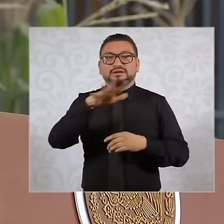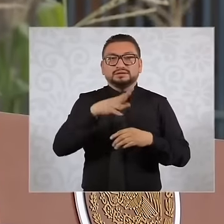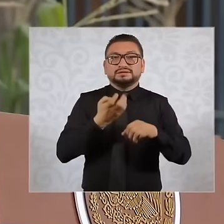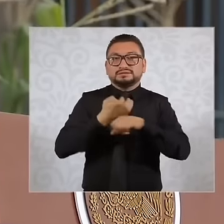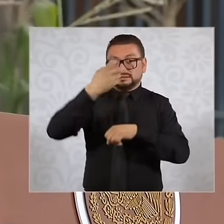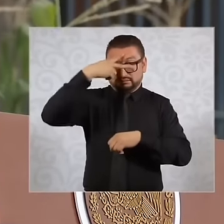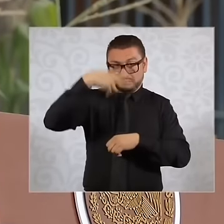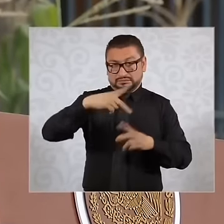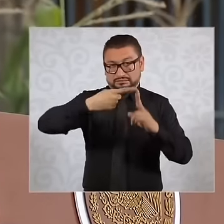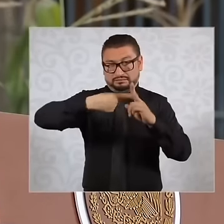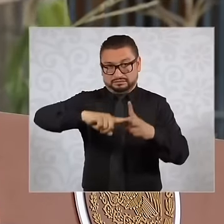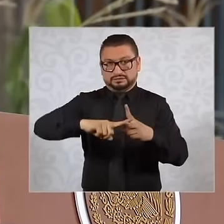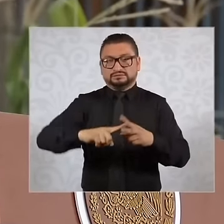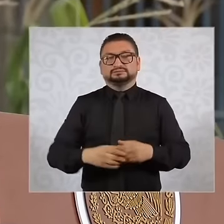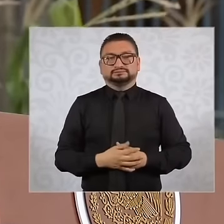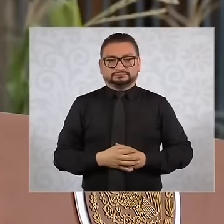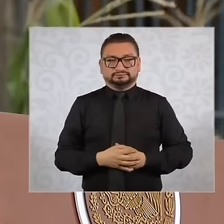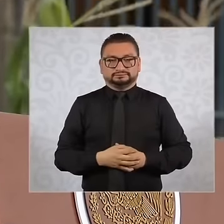de México.